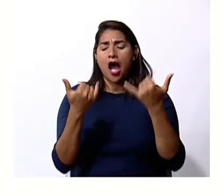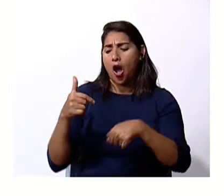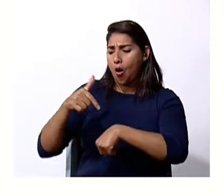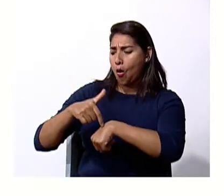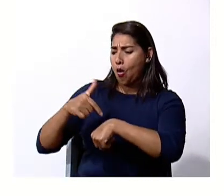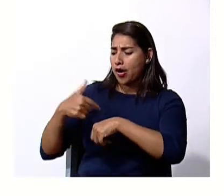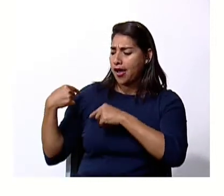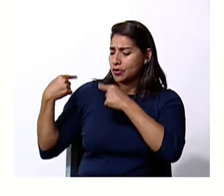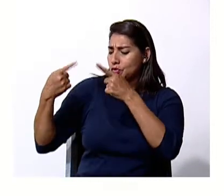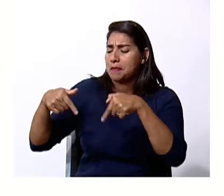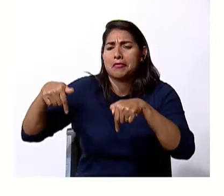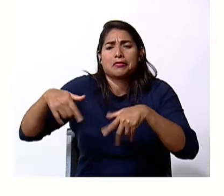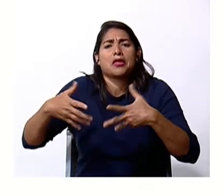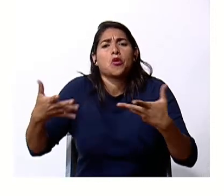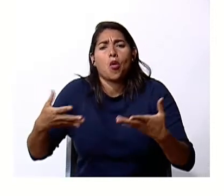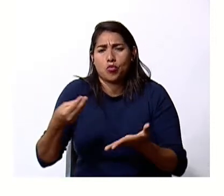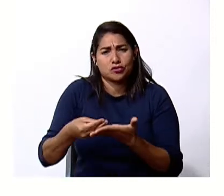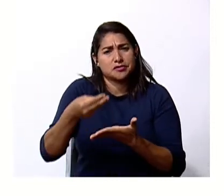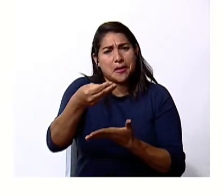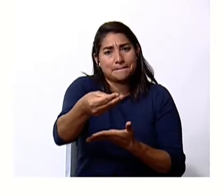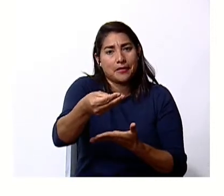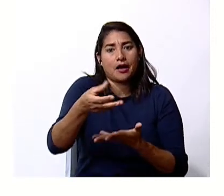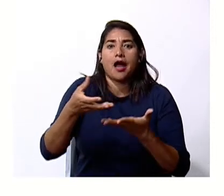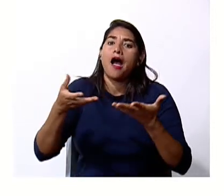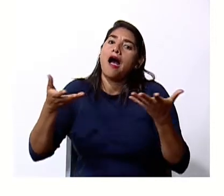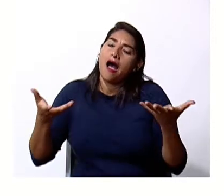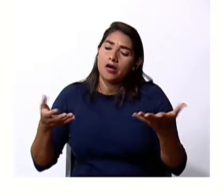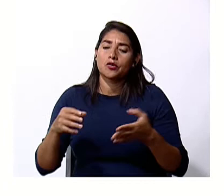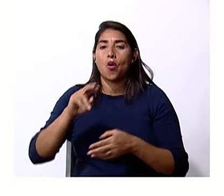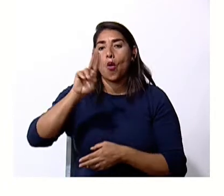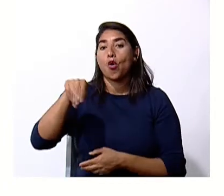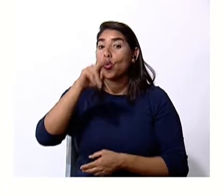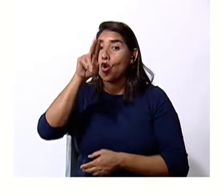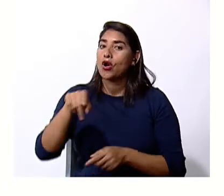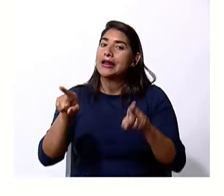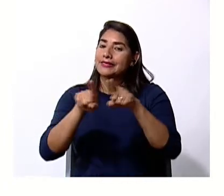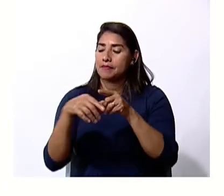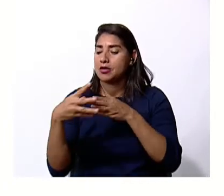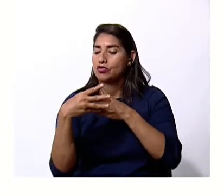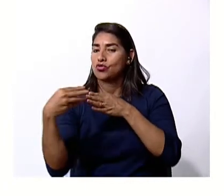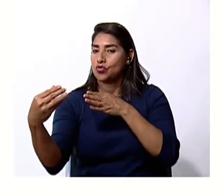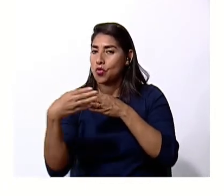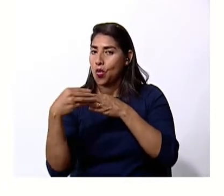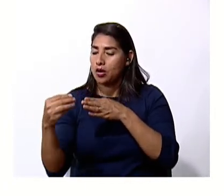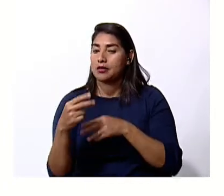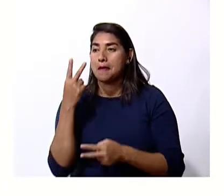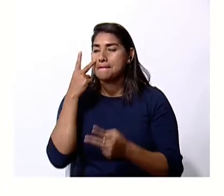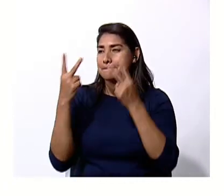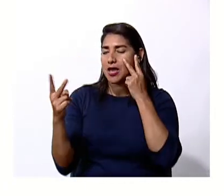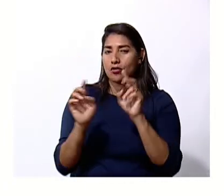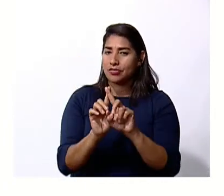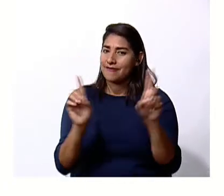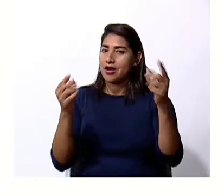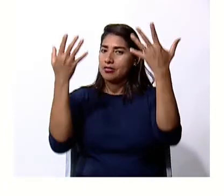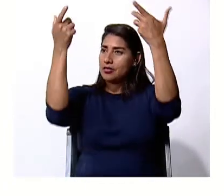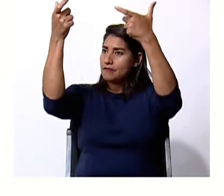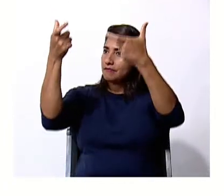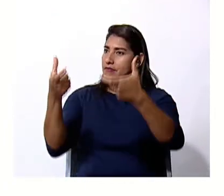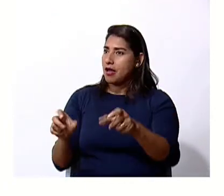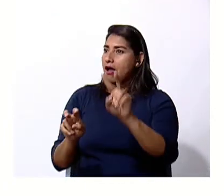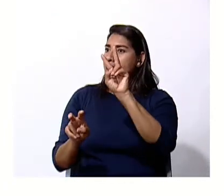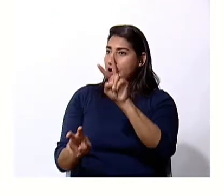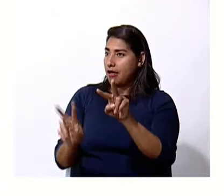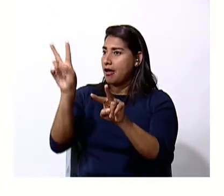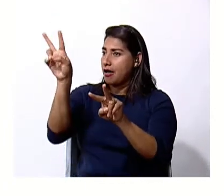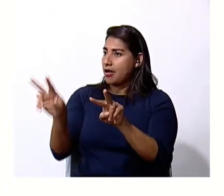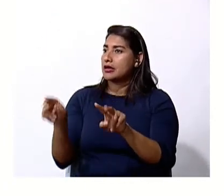época, hoy en día, pagamos con colones y con dólares. ¿Vieron la diferencia? Es muy importante